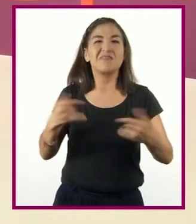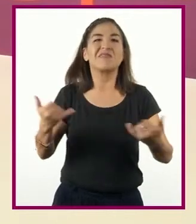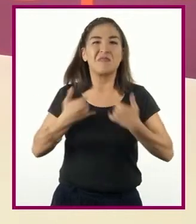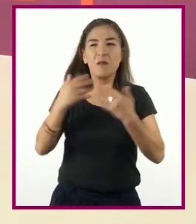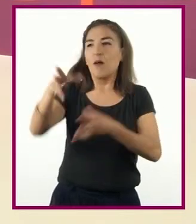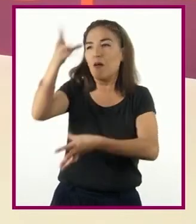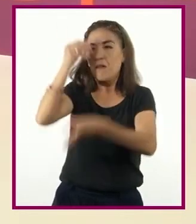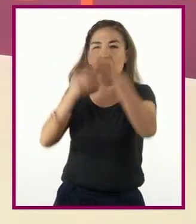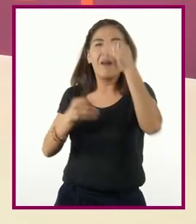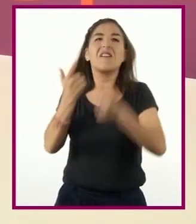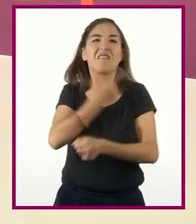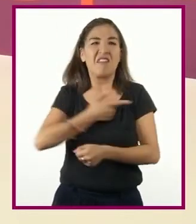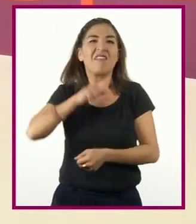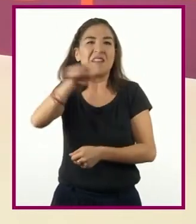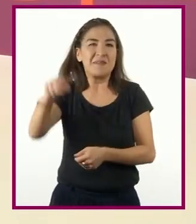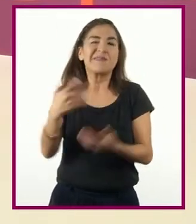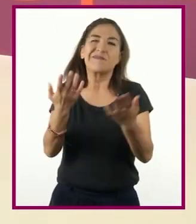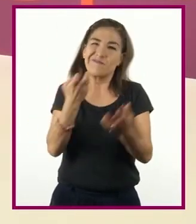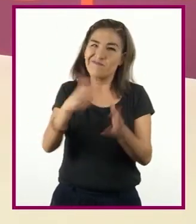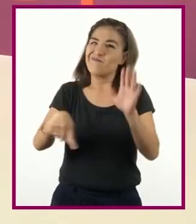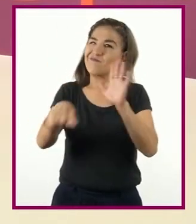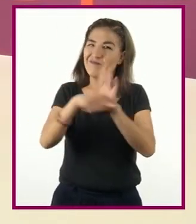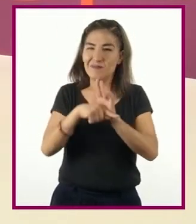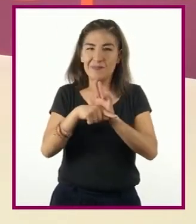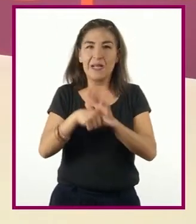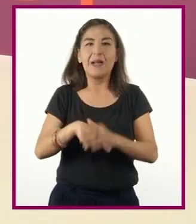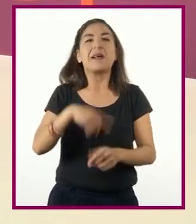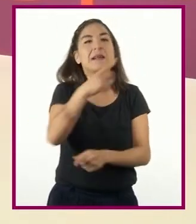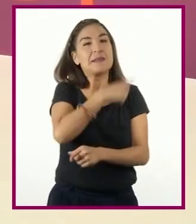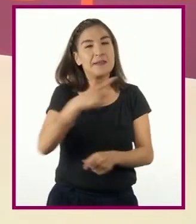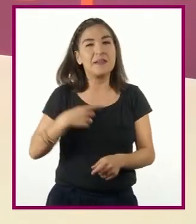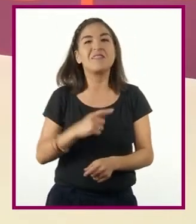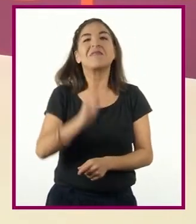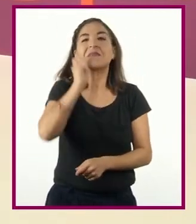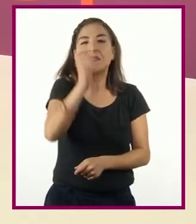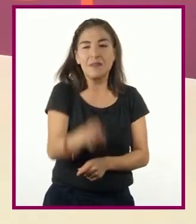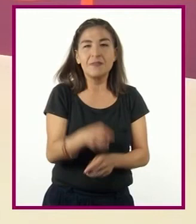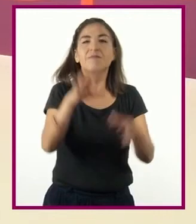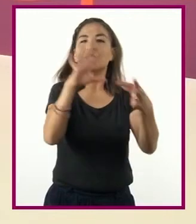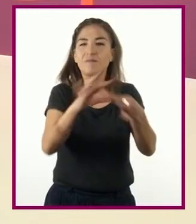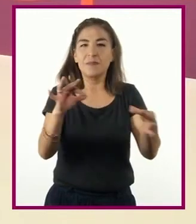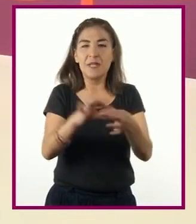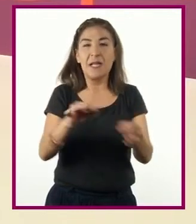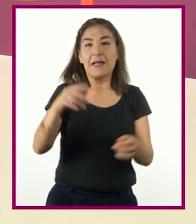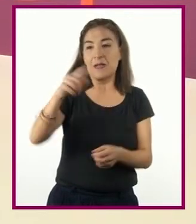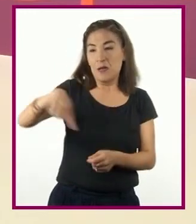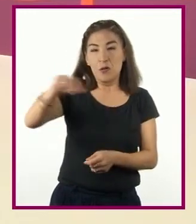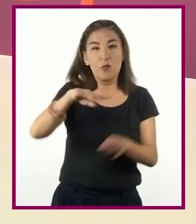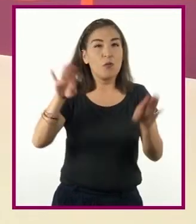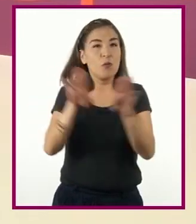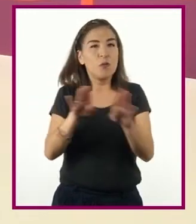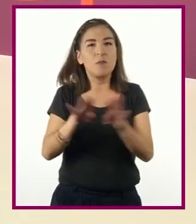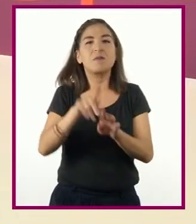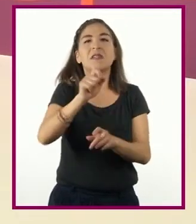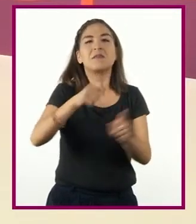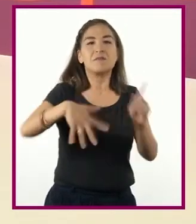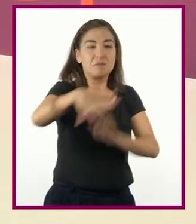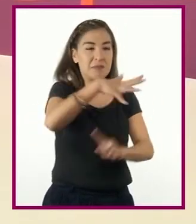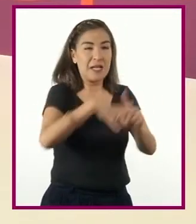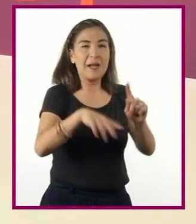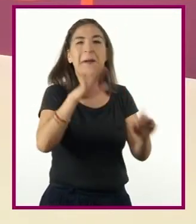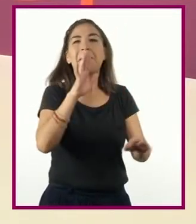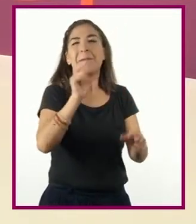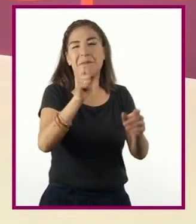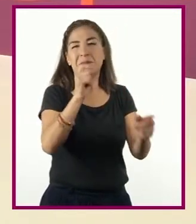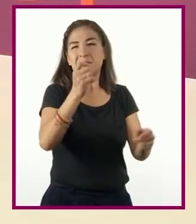jóvenes. Asimismo, es necesario resaltar que además de la influencia que tenemos de nuestro entorno